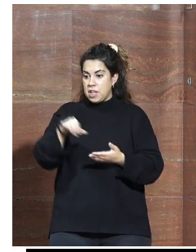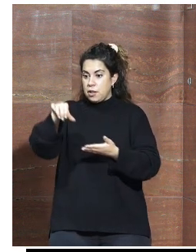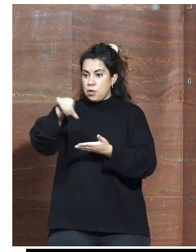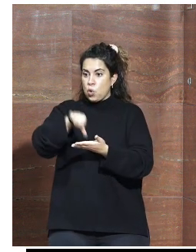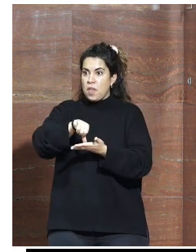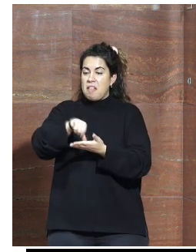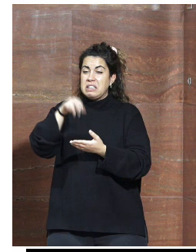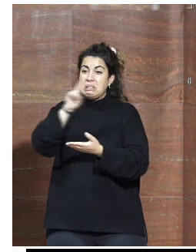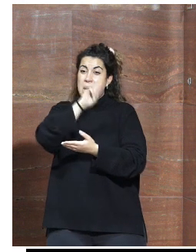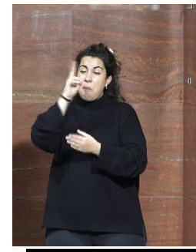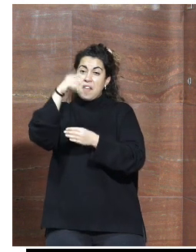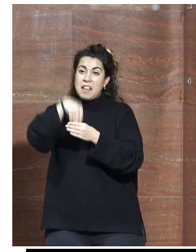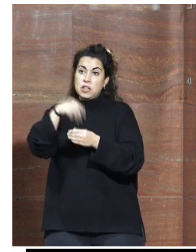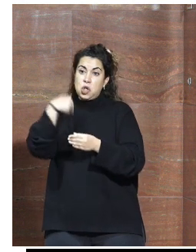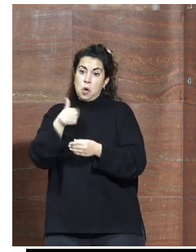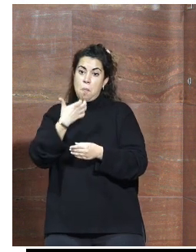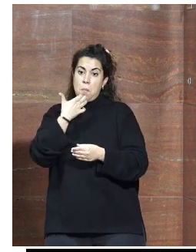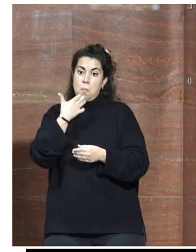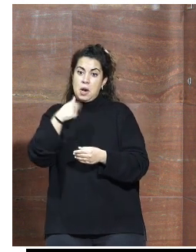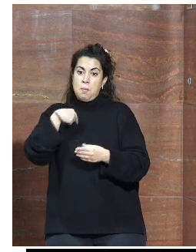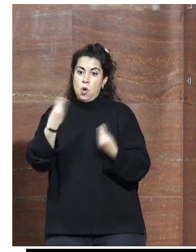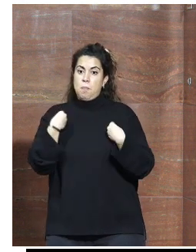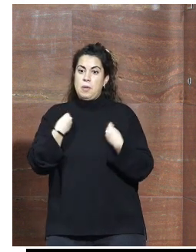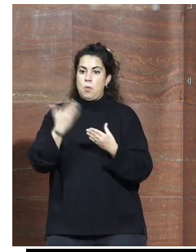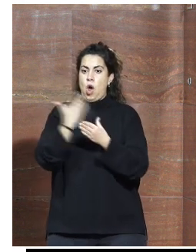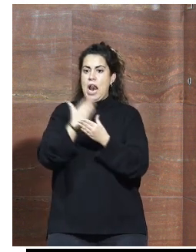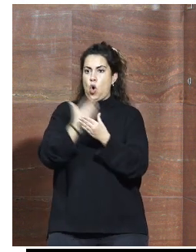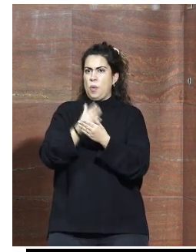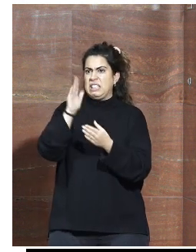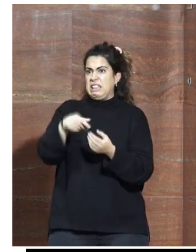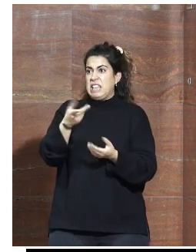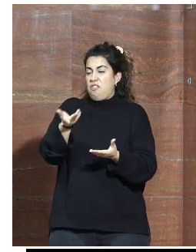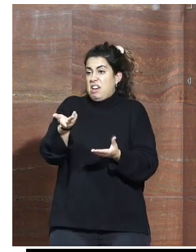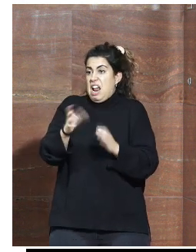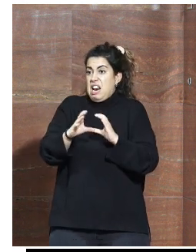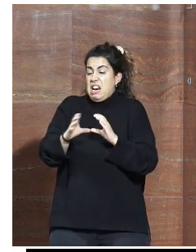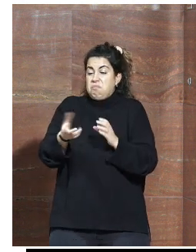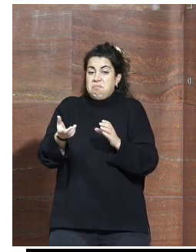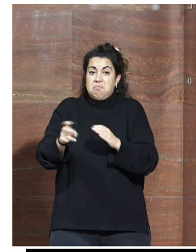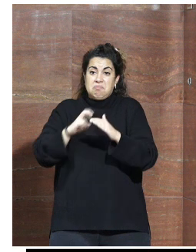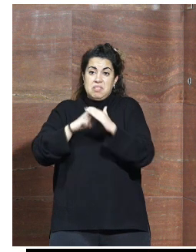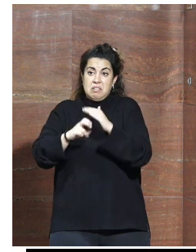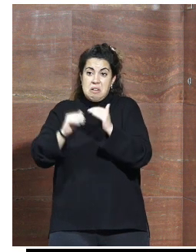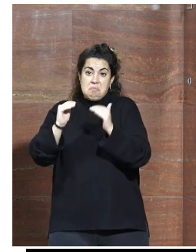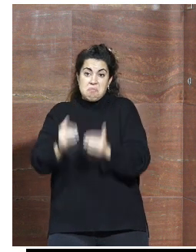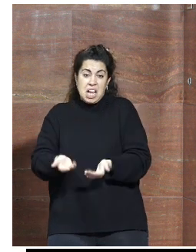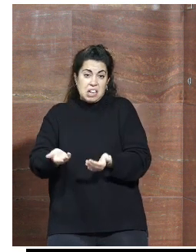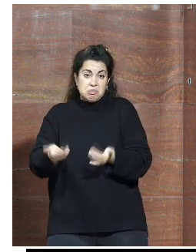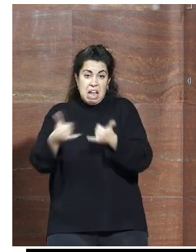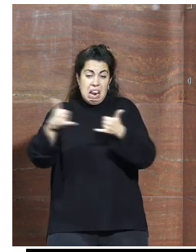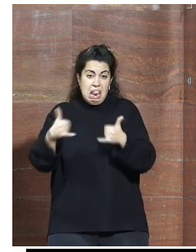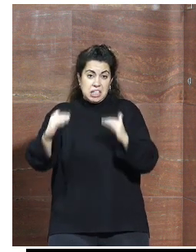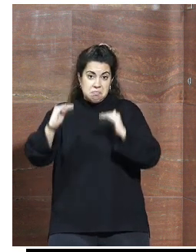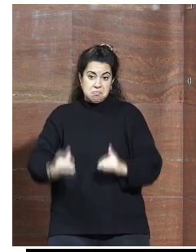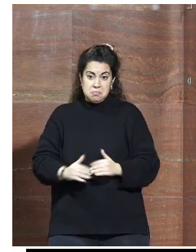Madrid. Yo estoy en Alcobendas esto es un asunto que funciona peor, ¿no? Hay menos líneas, es menos tal.